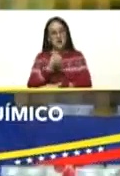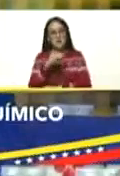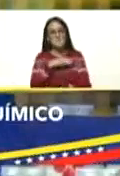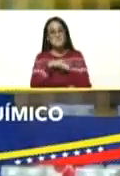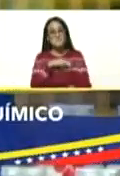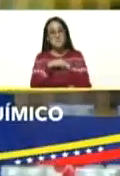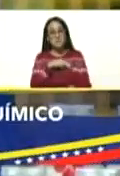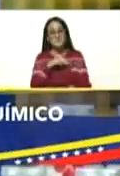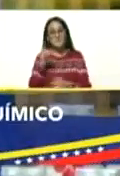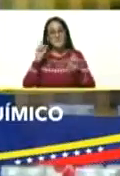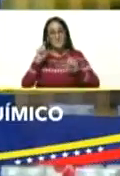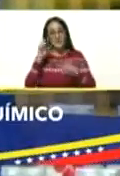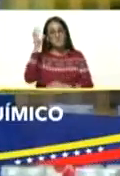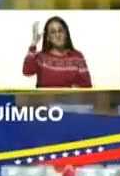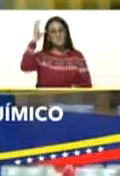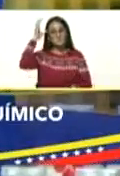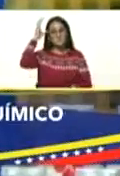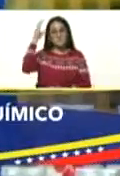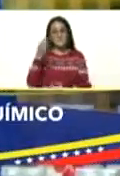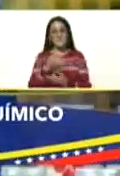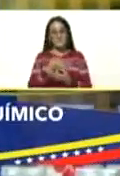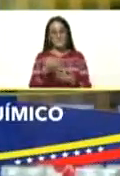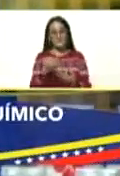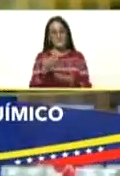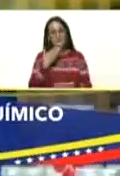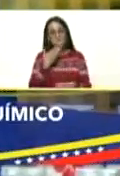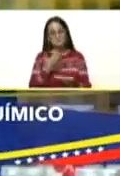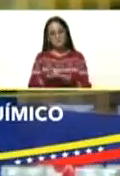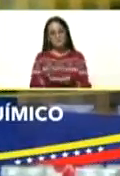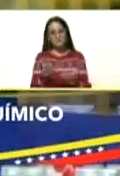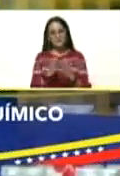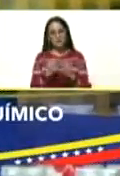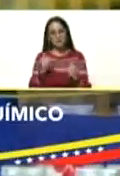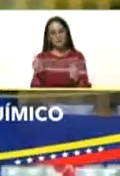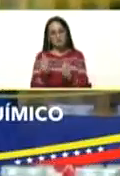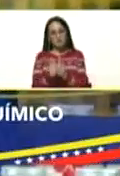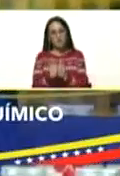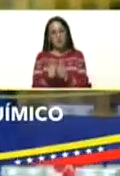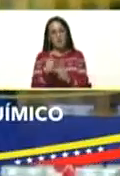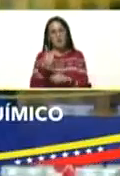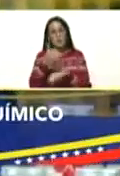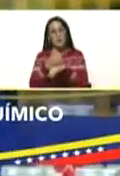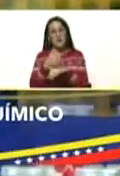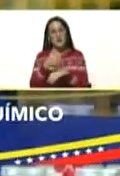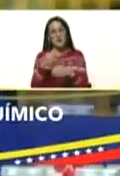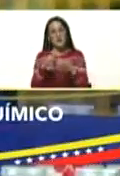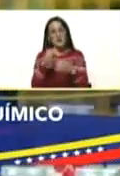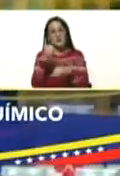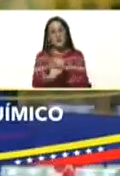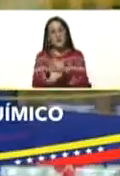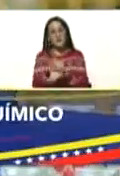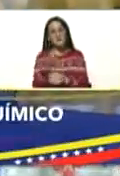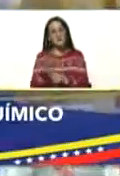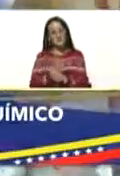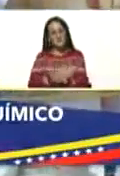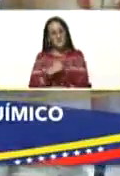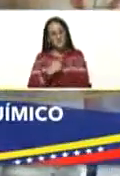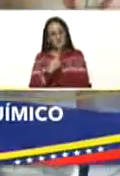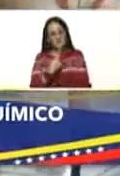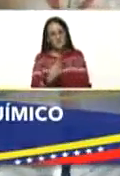moralmente entrenada, capacitada. Y eso se los agradezco a todos por acompañar a la Junta Directiva, que como se lo comentaba mi